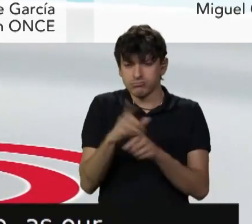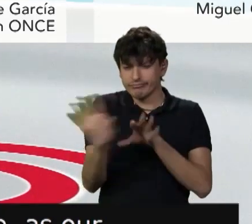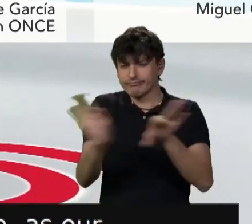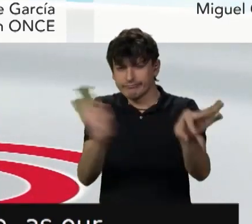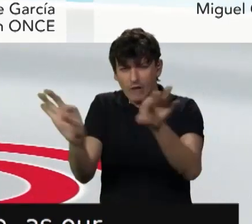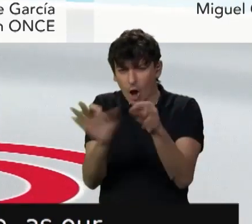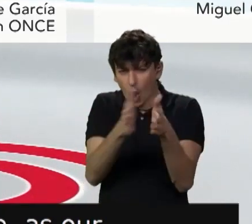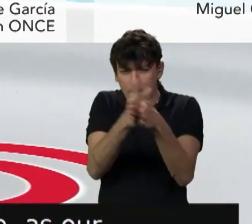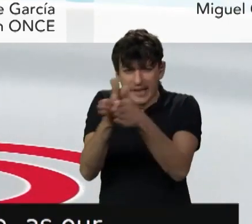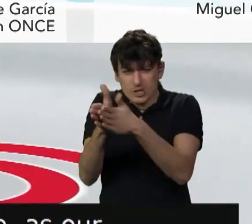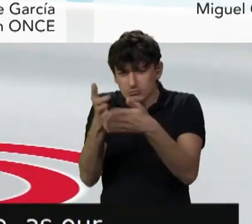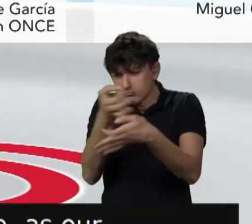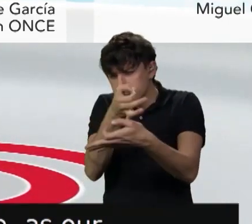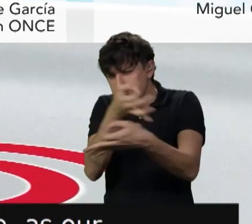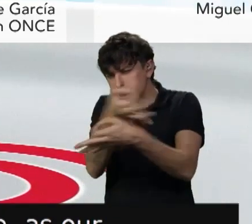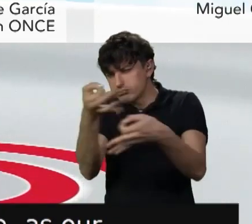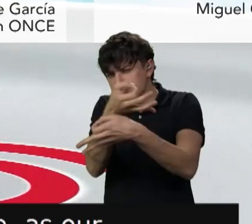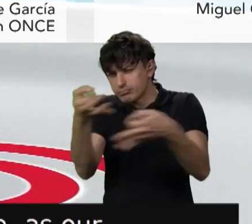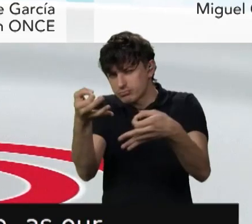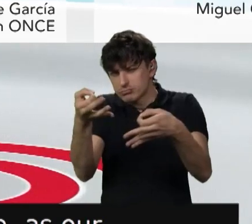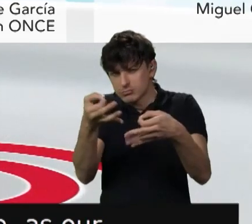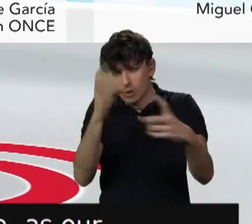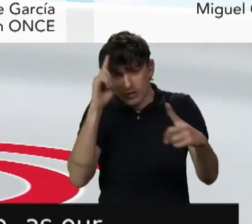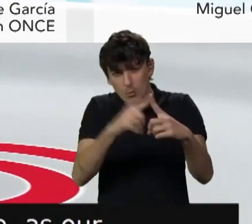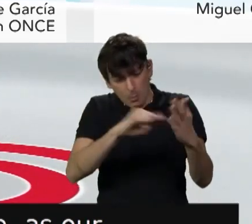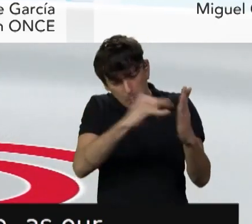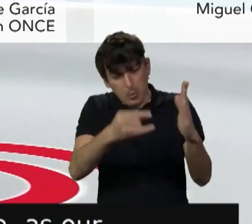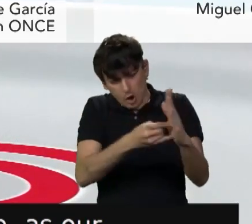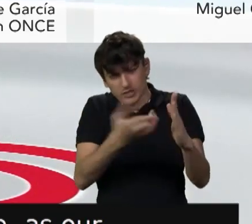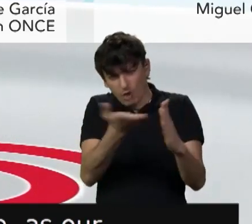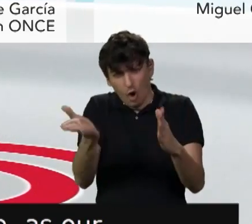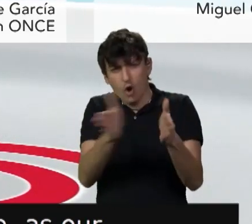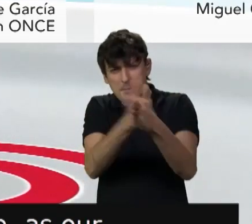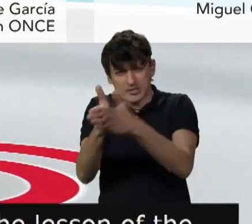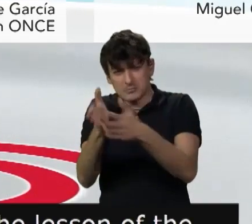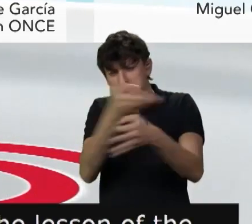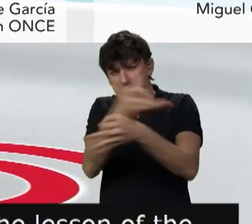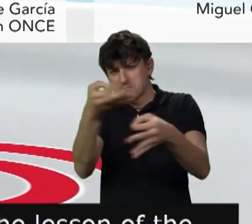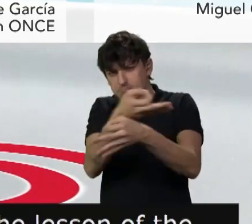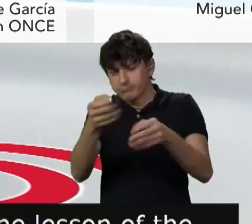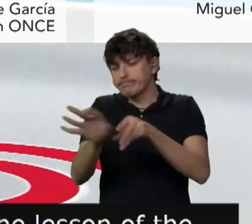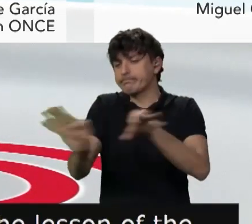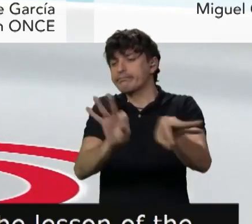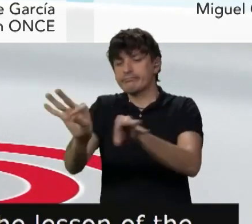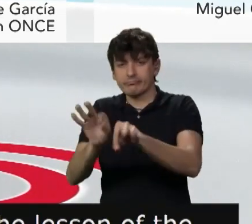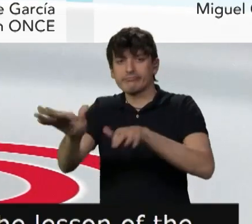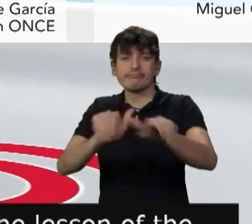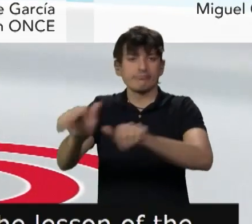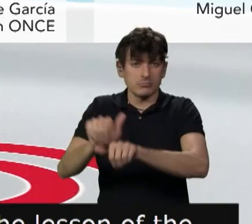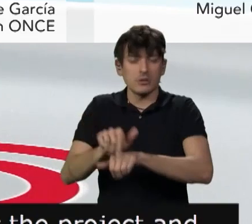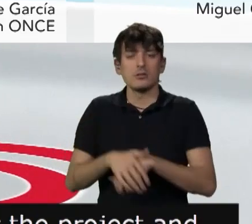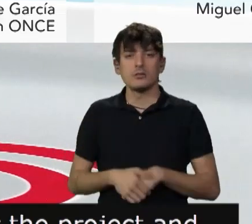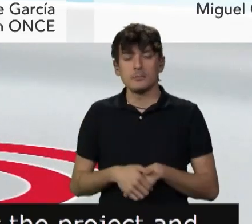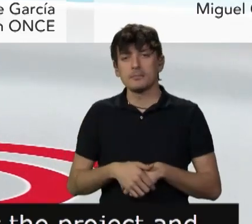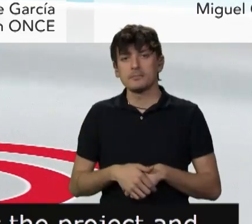compañeros we've adecuados, selected the para el right proyecto, people here for the con una project representación muy and with a importante very important de defensores representation a lo of largo